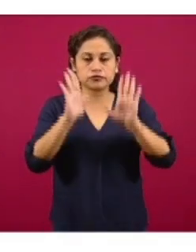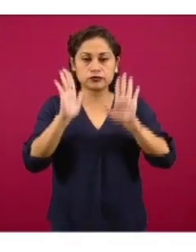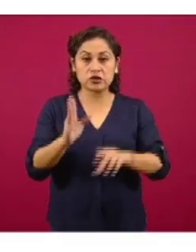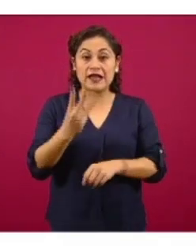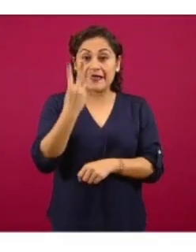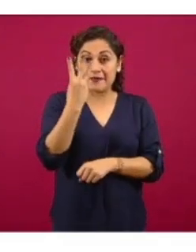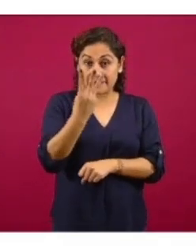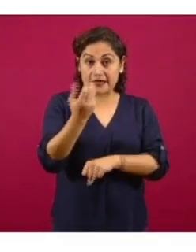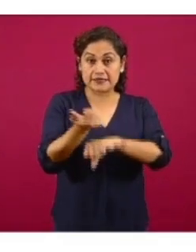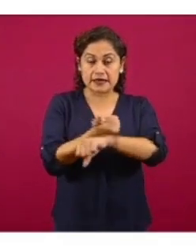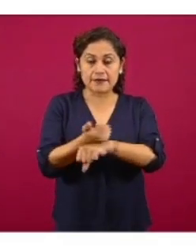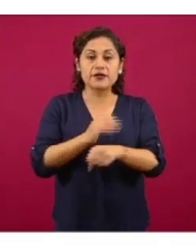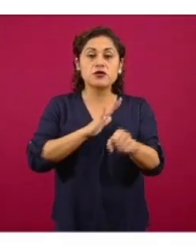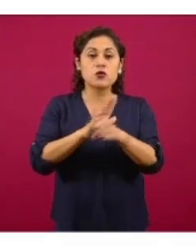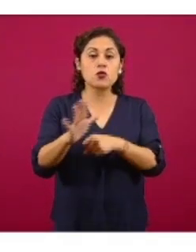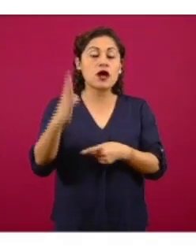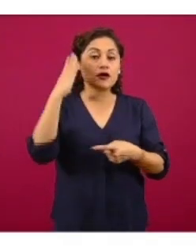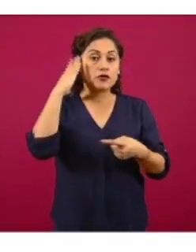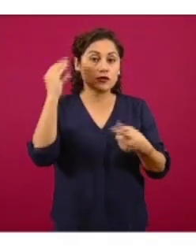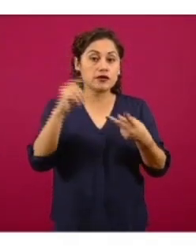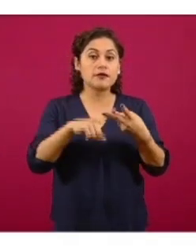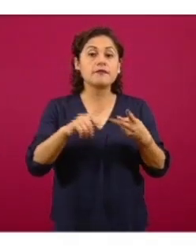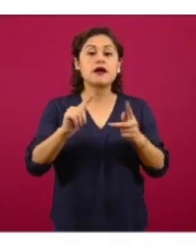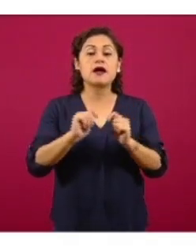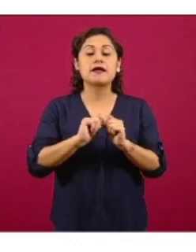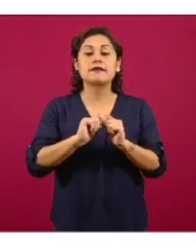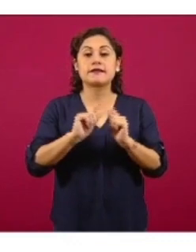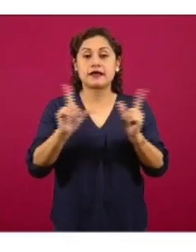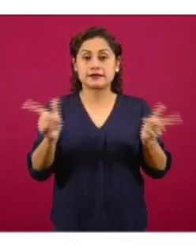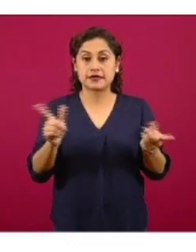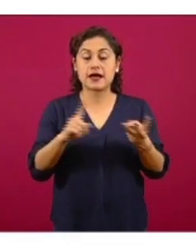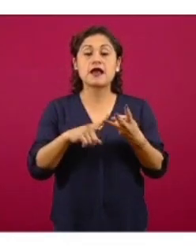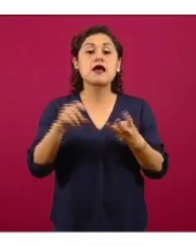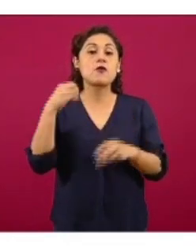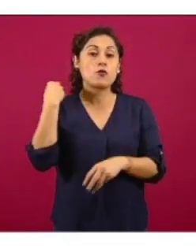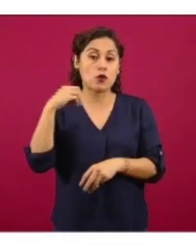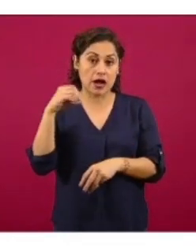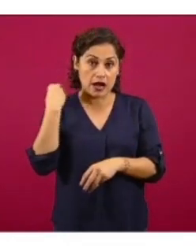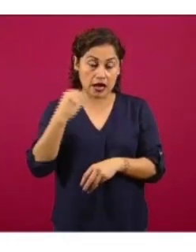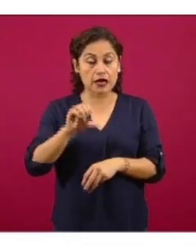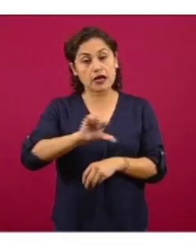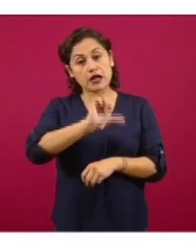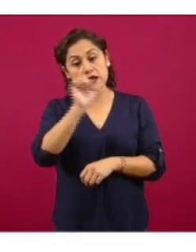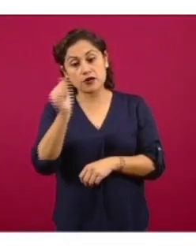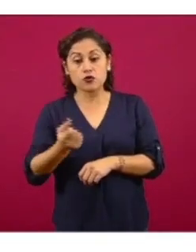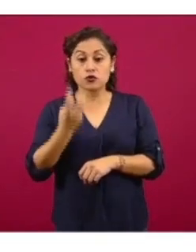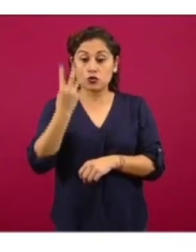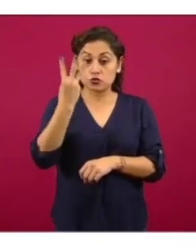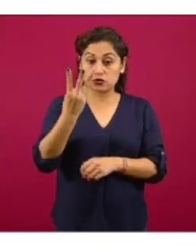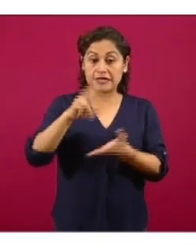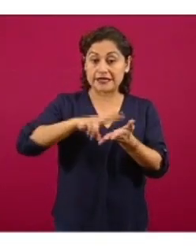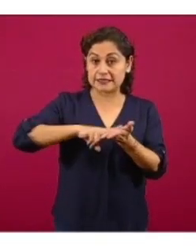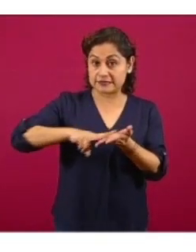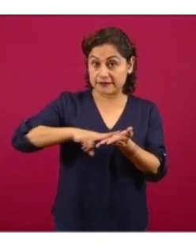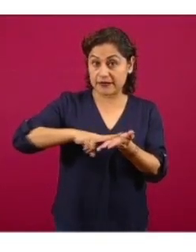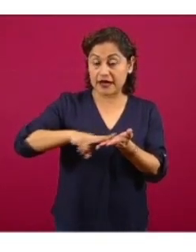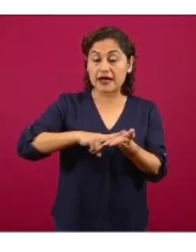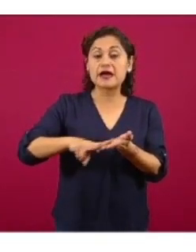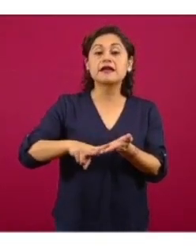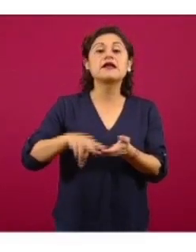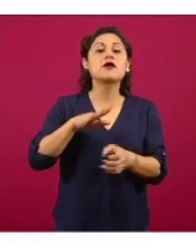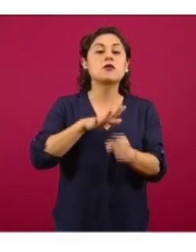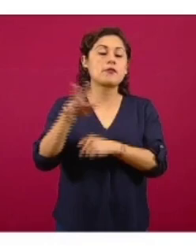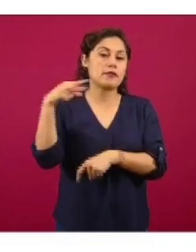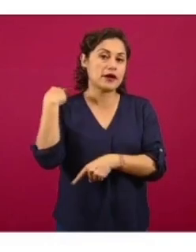amarillo, que son Colima, Tlaxcala y Oaxaca, y tenemos 3 entidades en color verde, que son